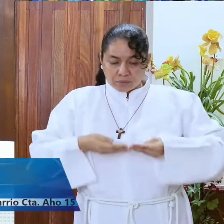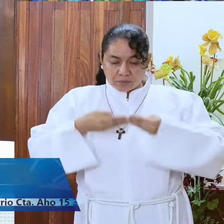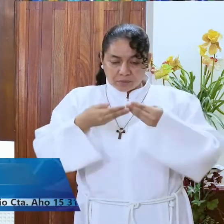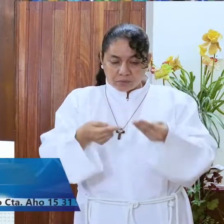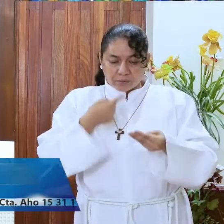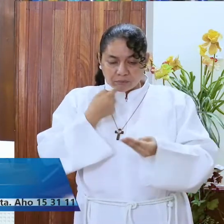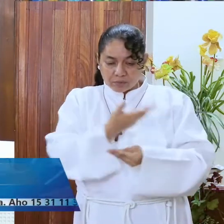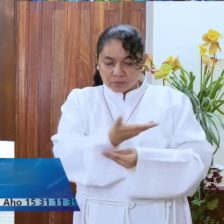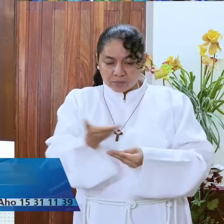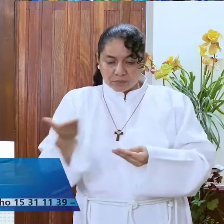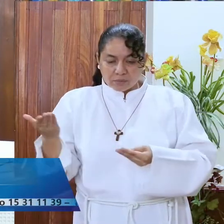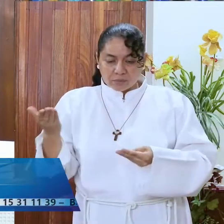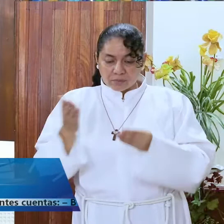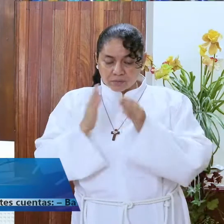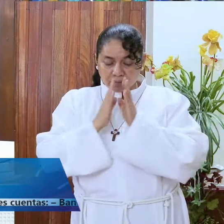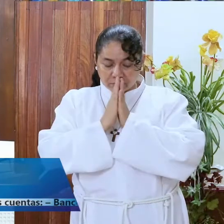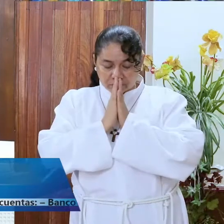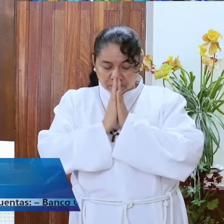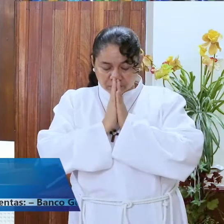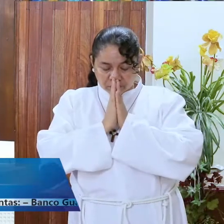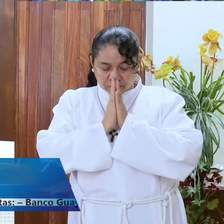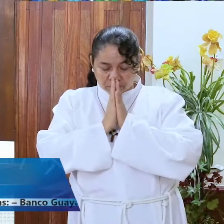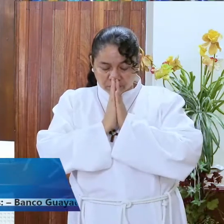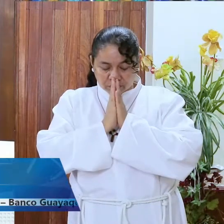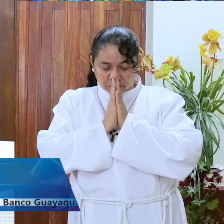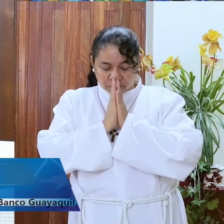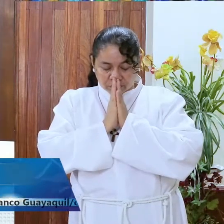será entregado por ustedes